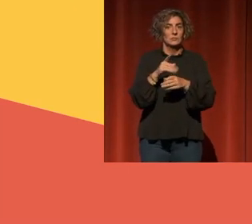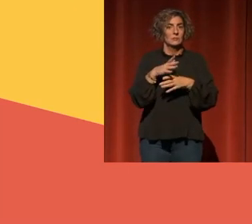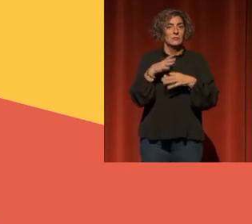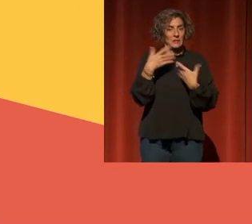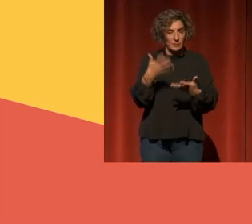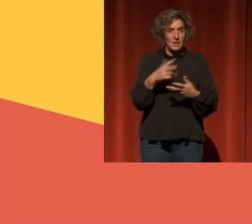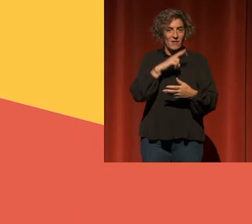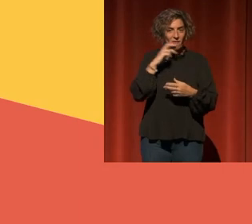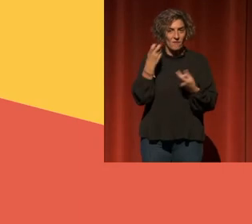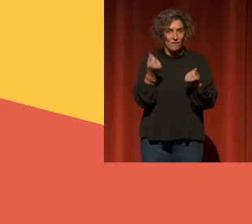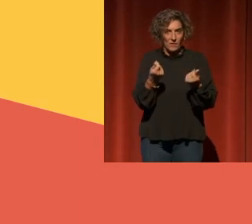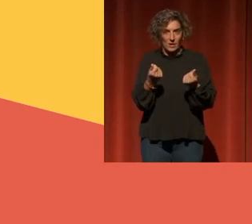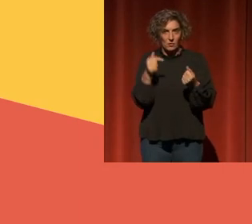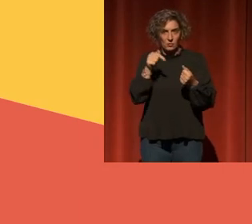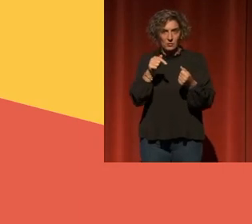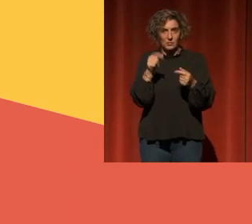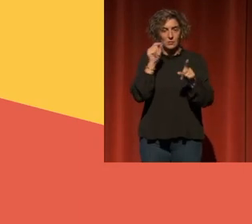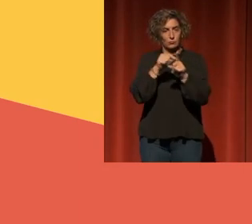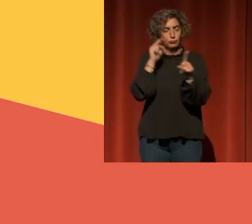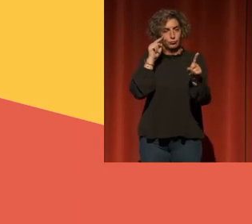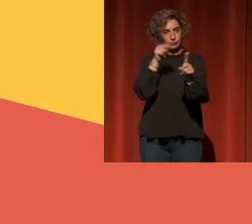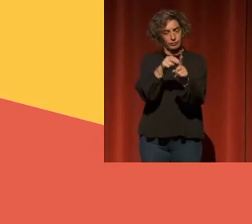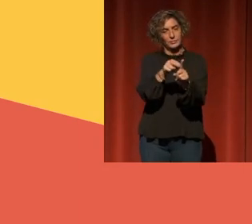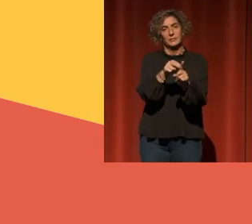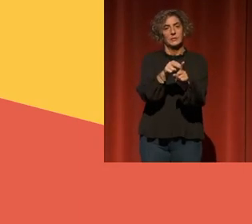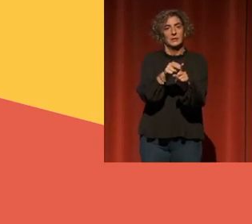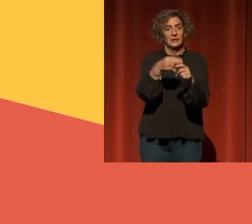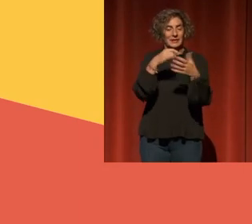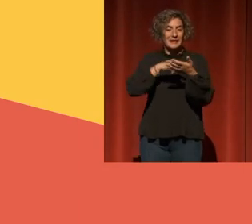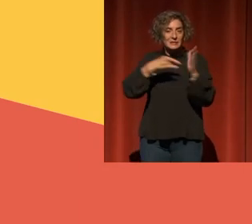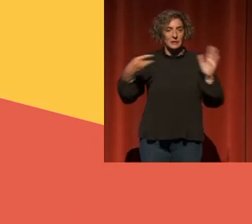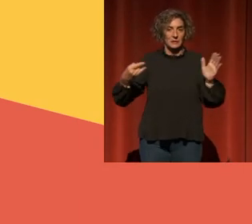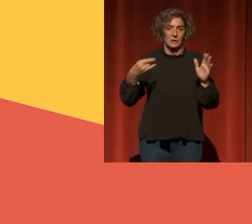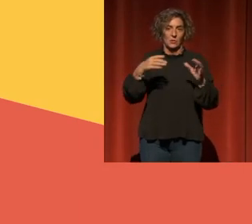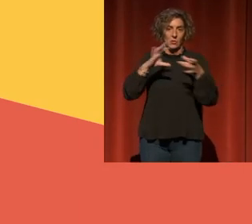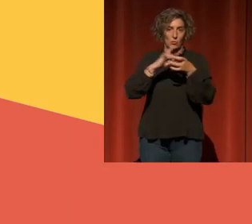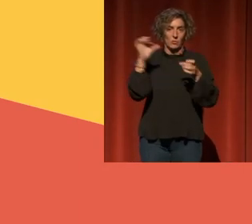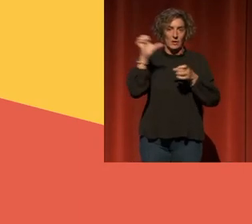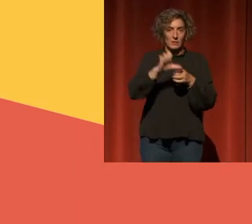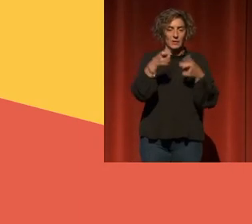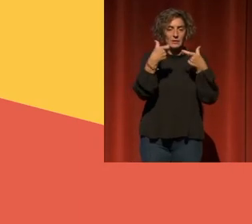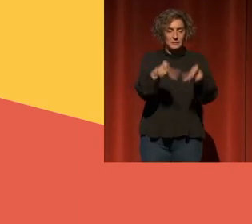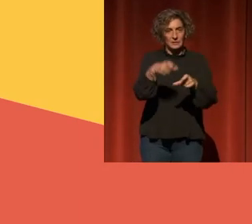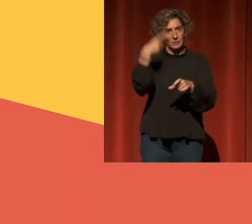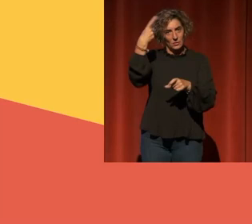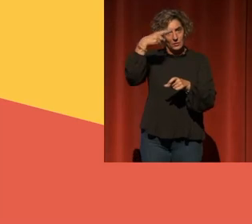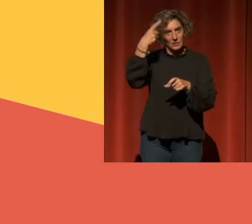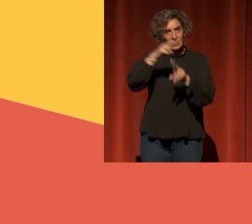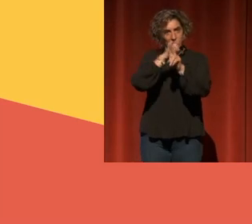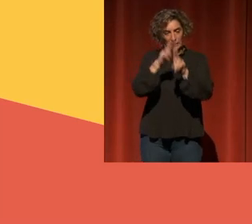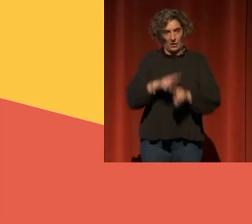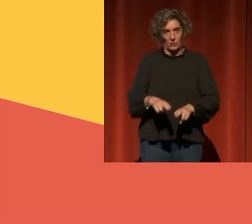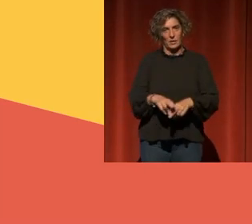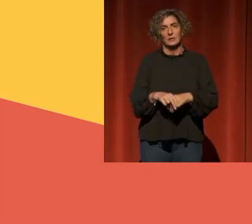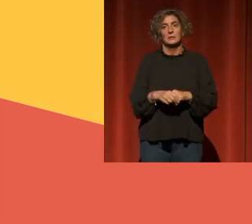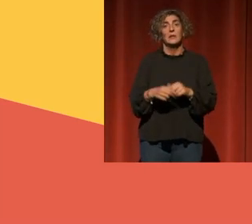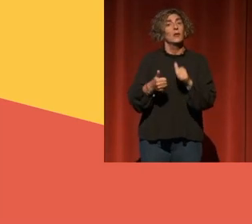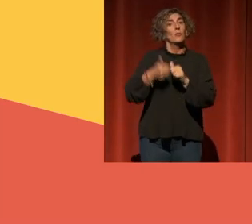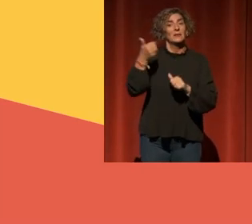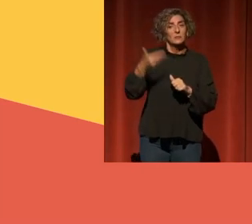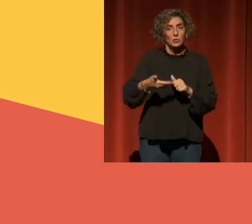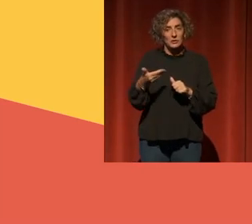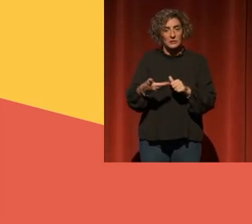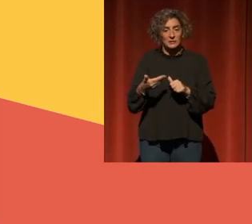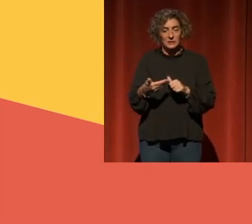valora también ese enfoque estratégico de la Unión Europea a las relaciones culturales internacionales y lo que es más